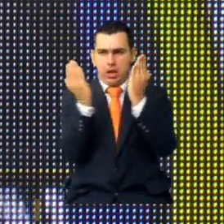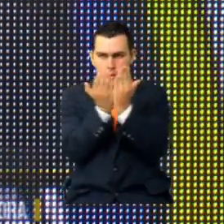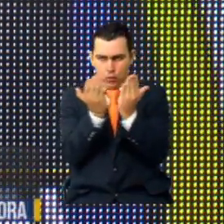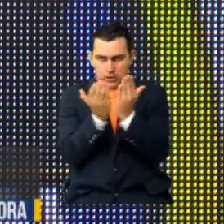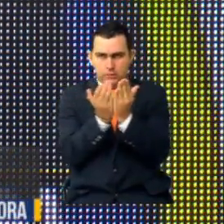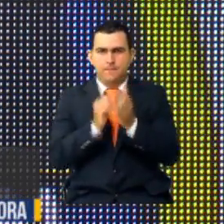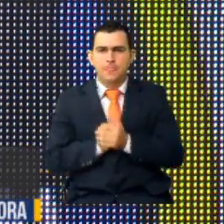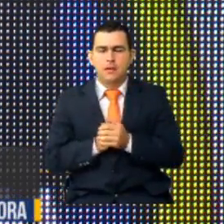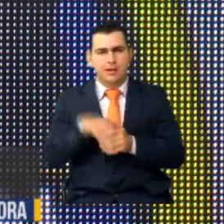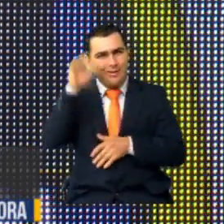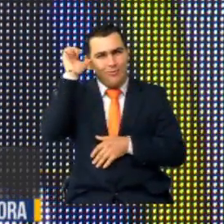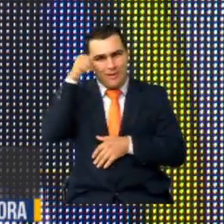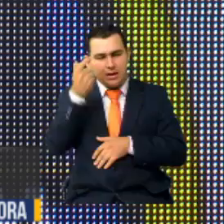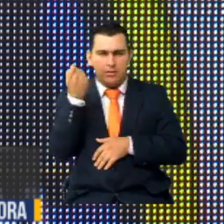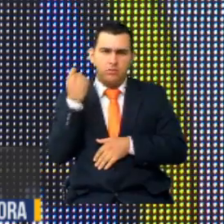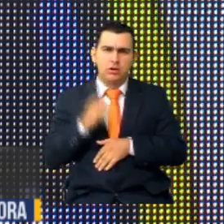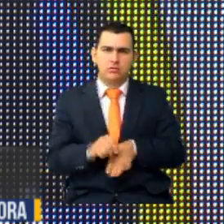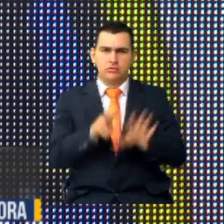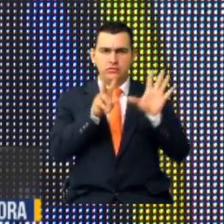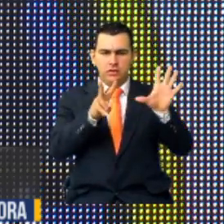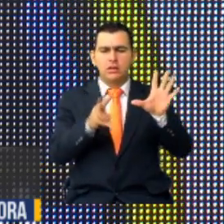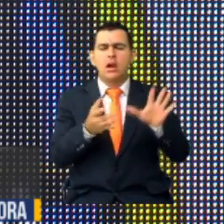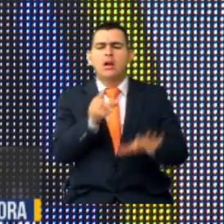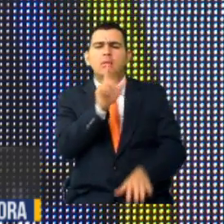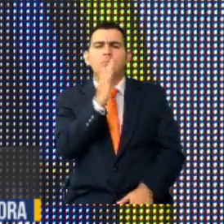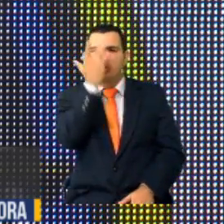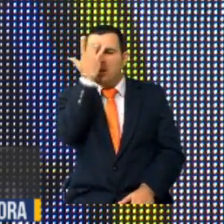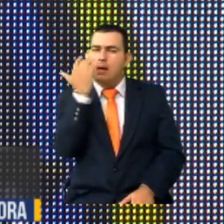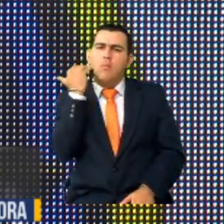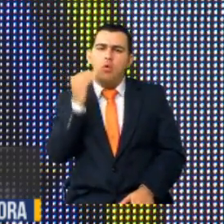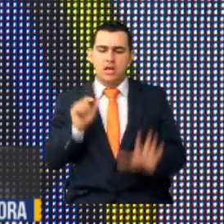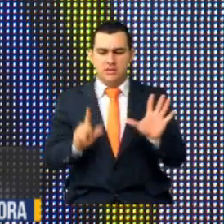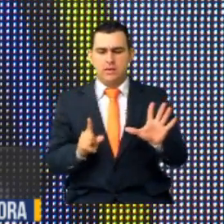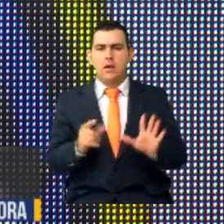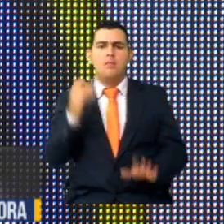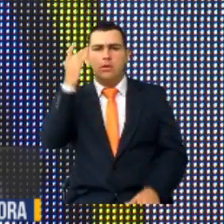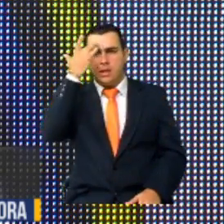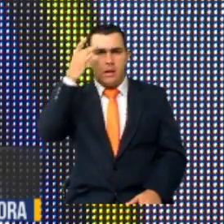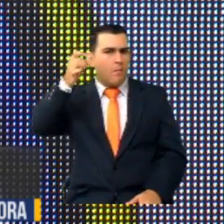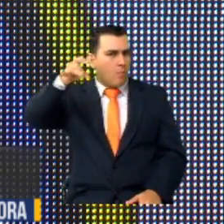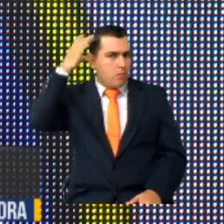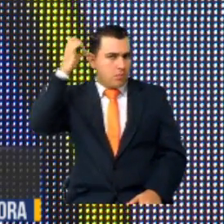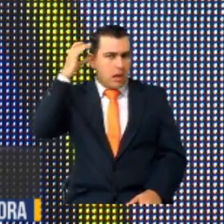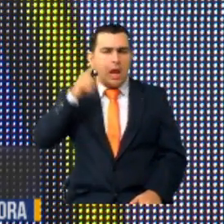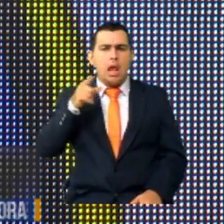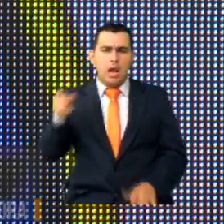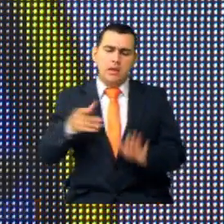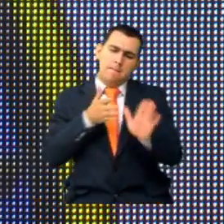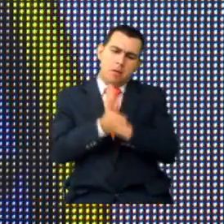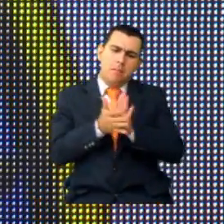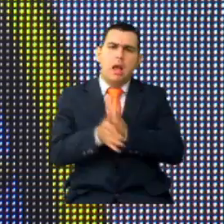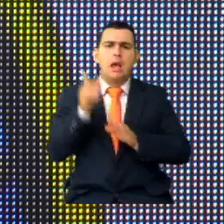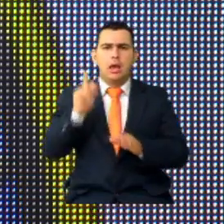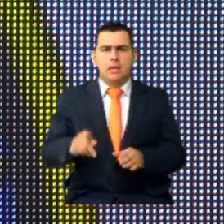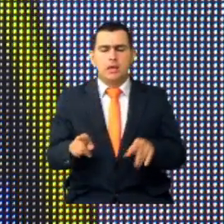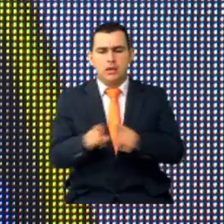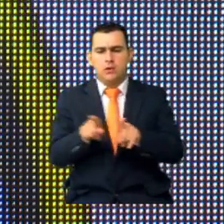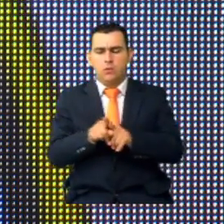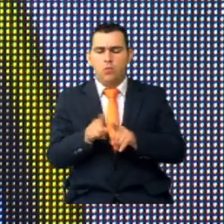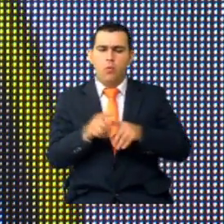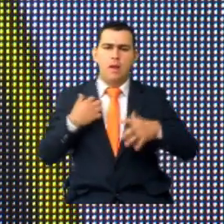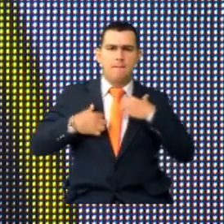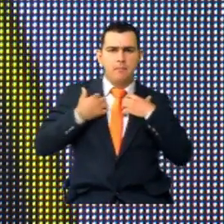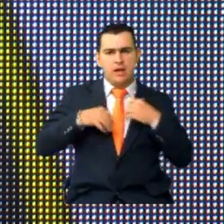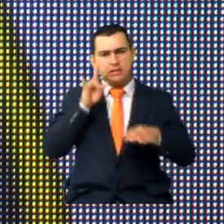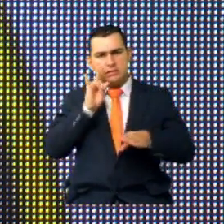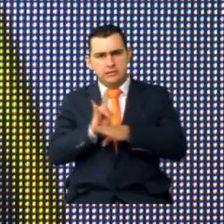fueron citados en este recinto y solo quedan 6, ya que la candidata Liliana Botero de Cote se retiró argumentando algunos aspectos por el tema de